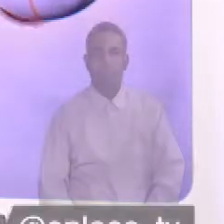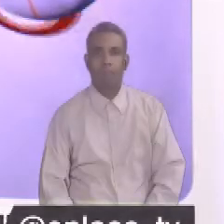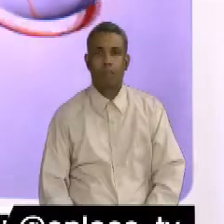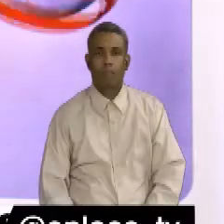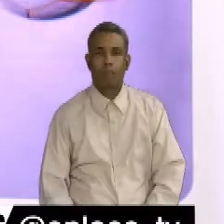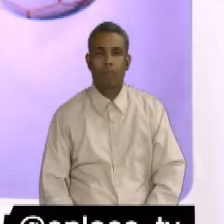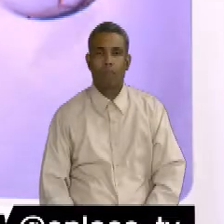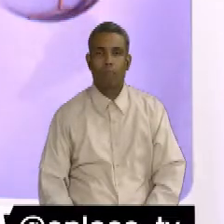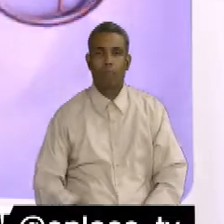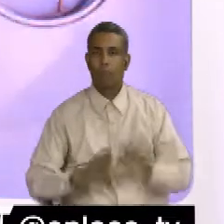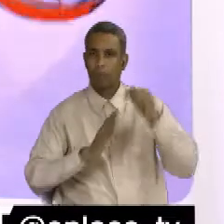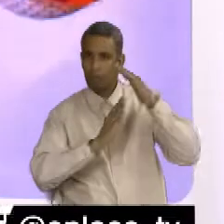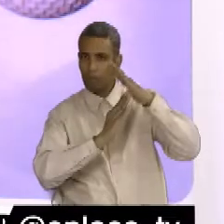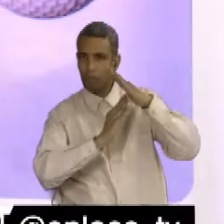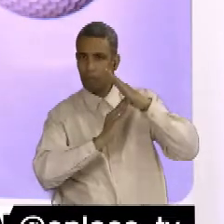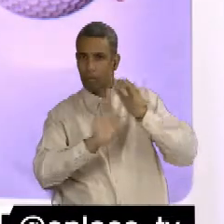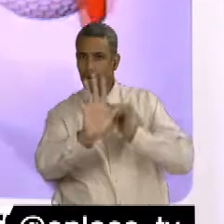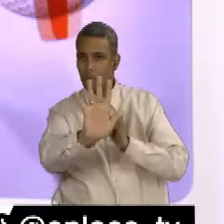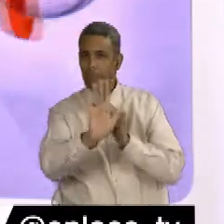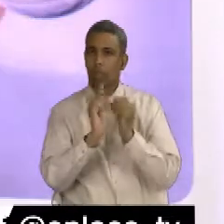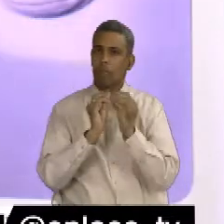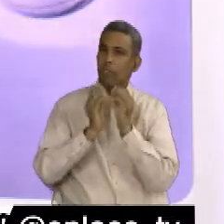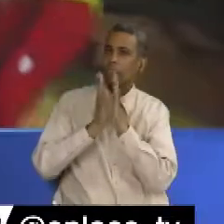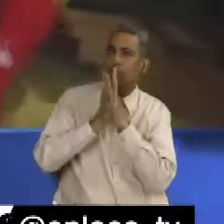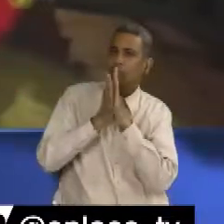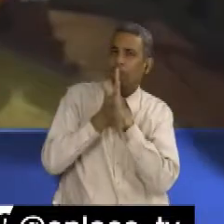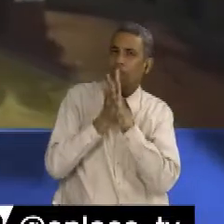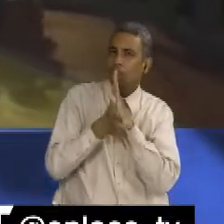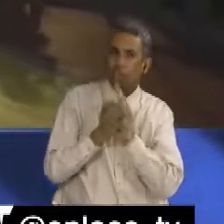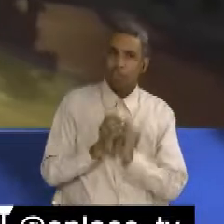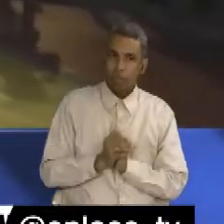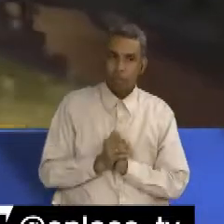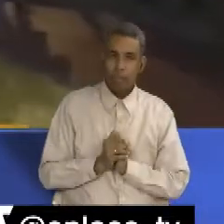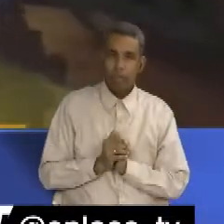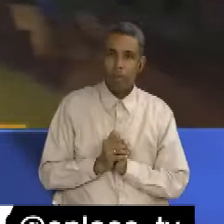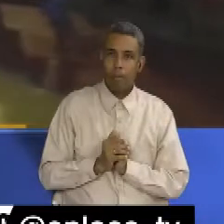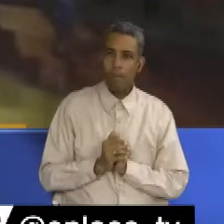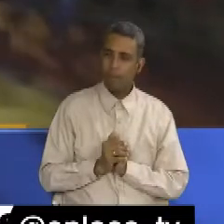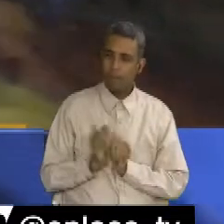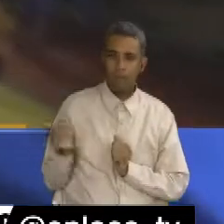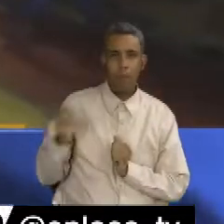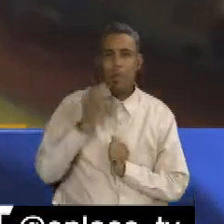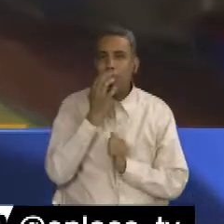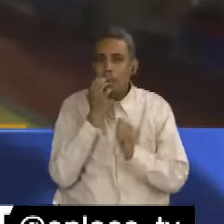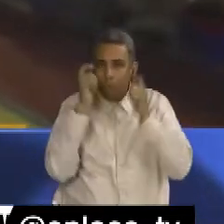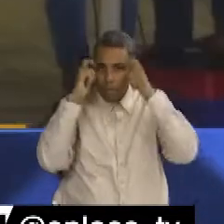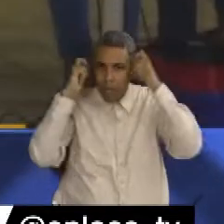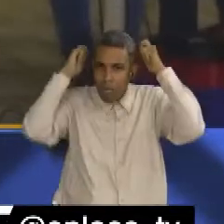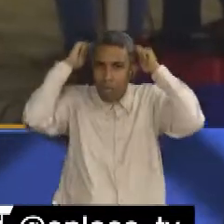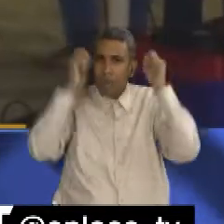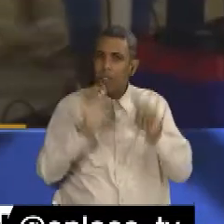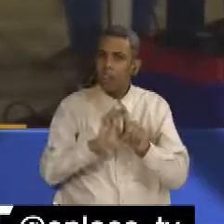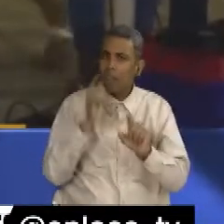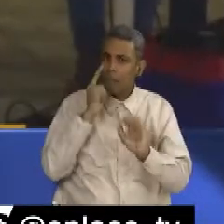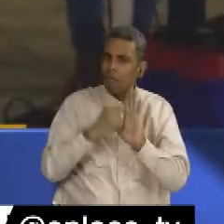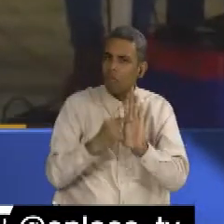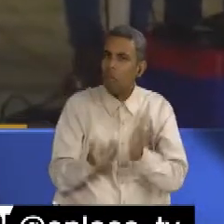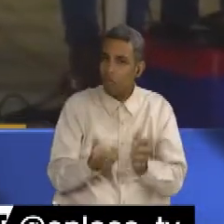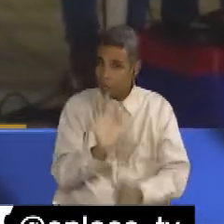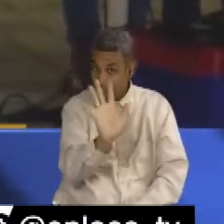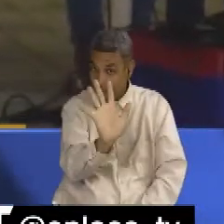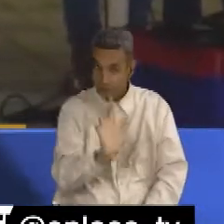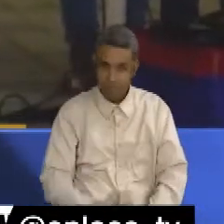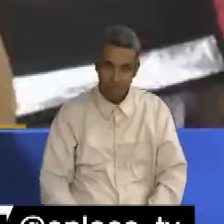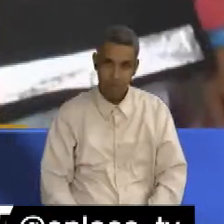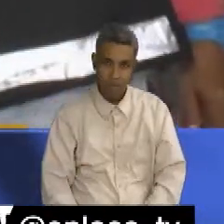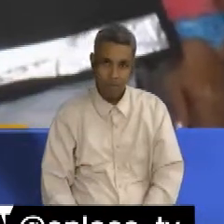Y espere después de la pausa detalles de la campaña que lidera la Secretaría de Medio Ambiente con el personaje de Enlace Televisión, Rufino. Ya regresamos con